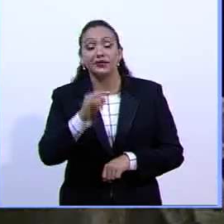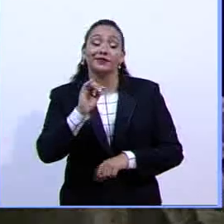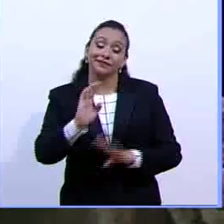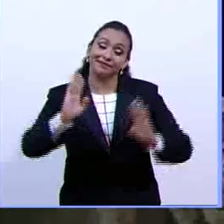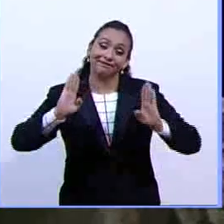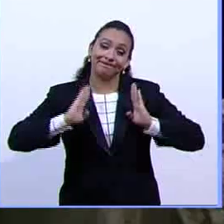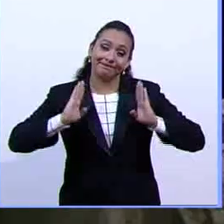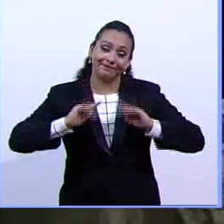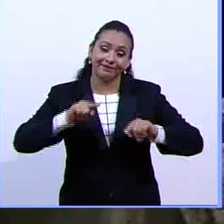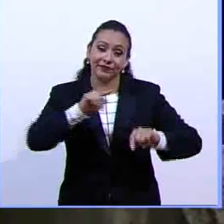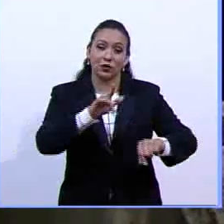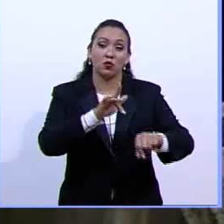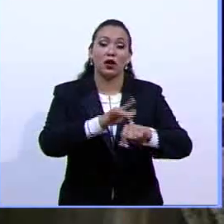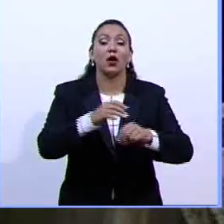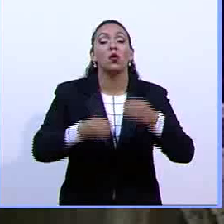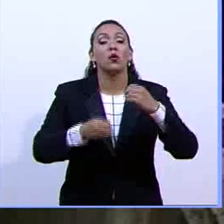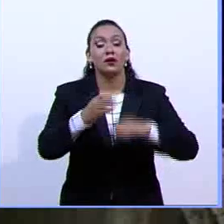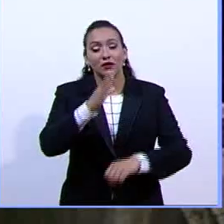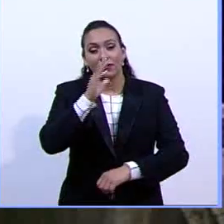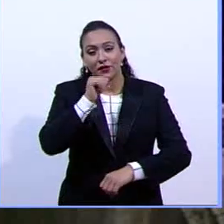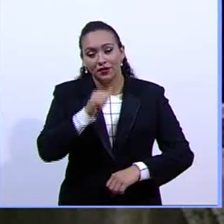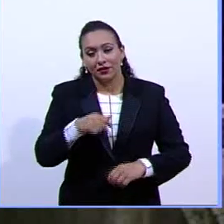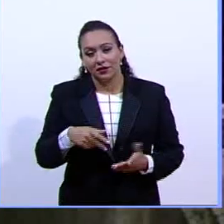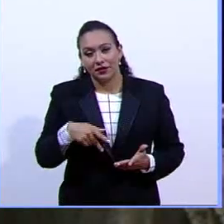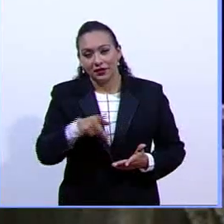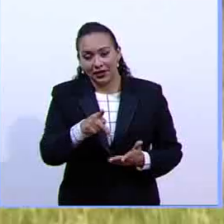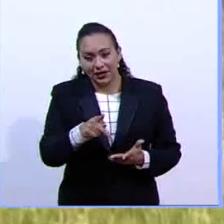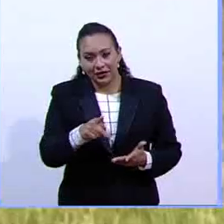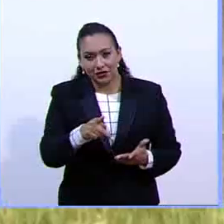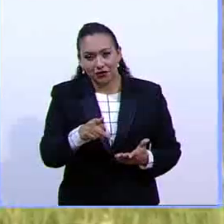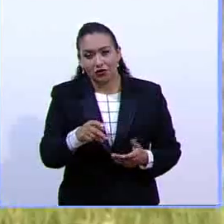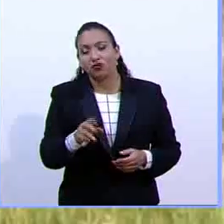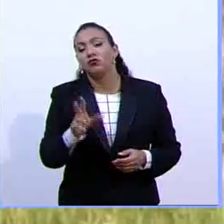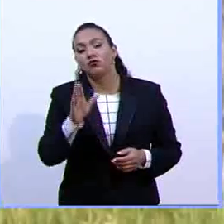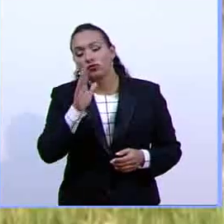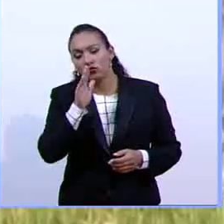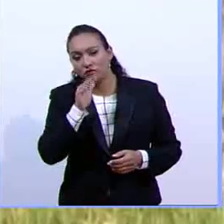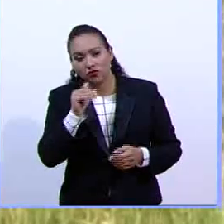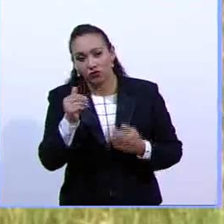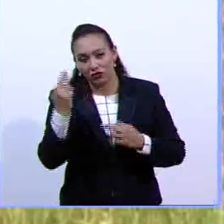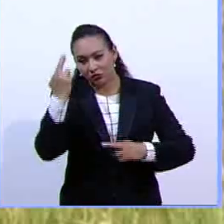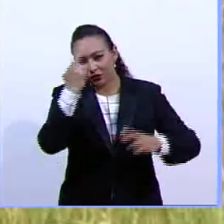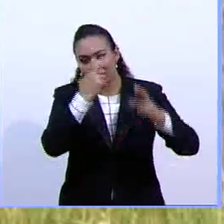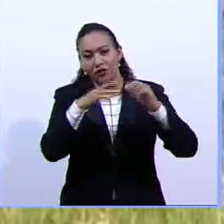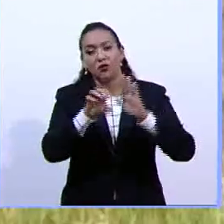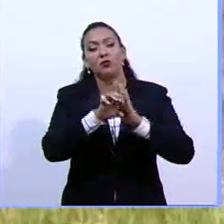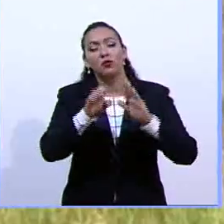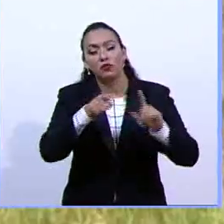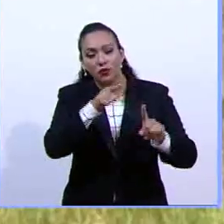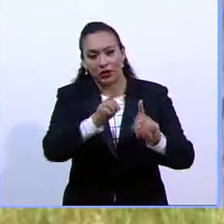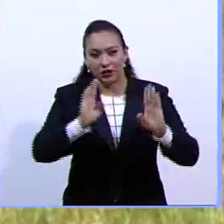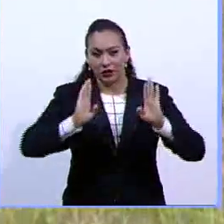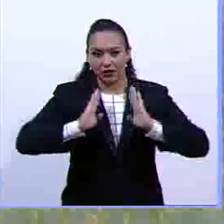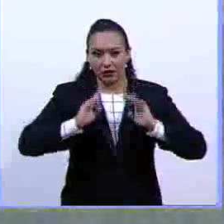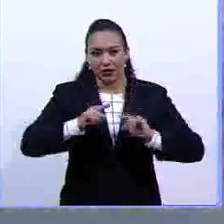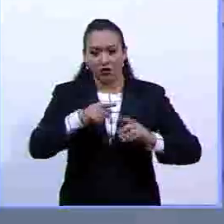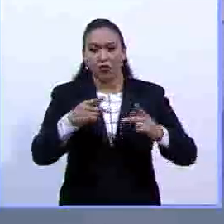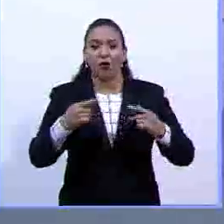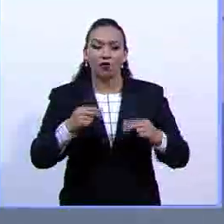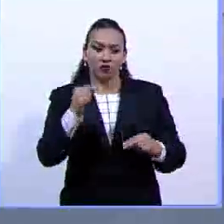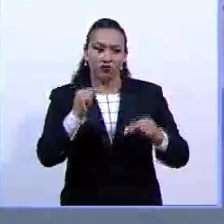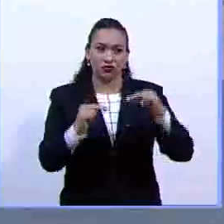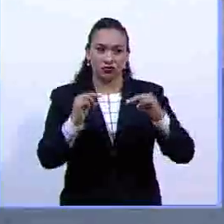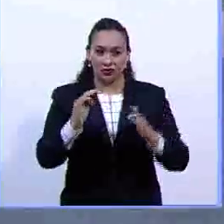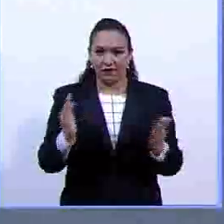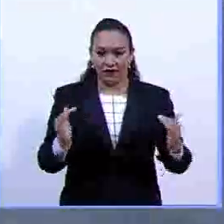militar como una cuestión excepcional que no puede estar basada en consideraciones especiales como en su calidad de militar o su jerarquía,